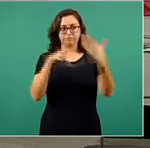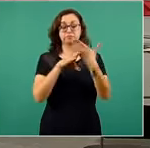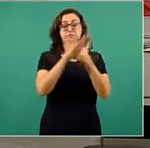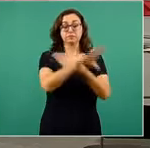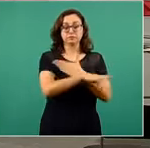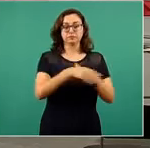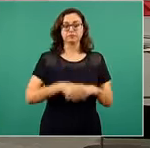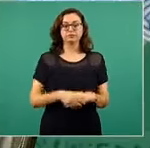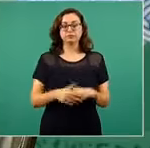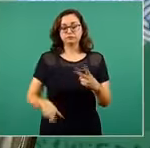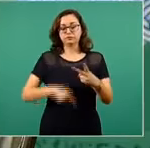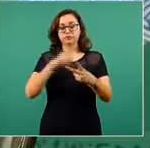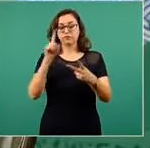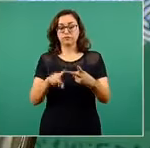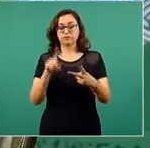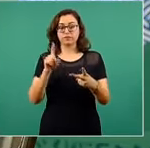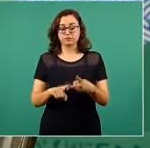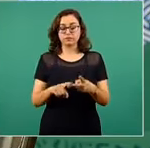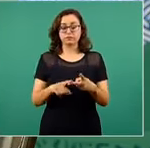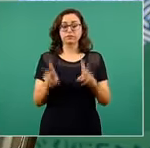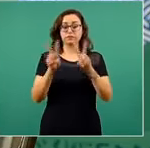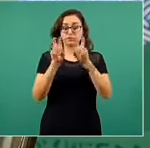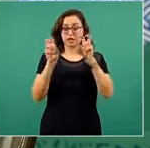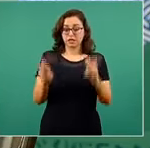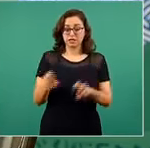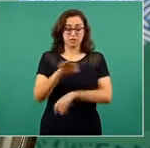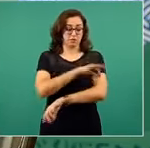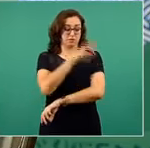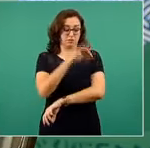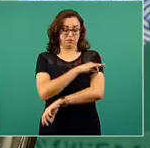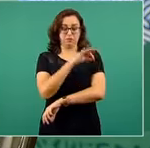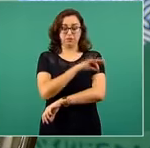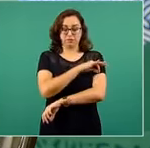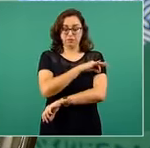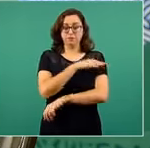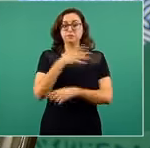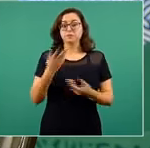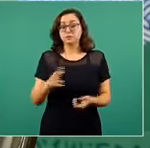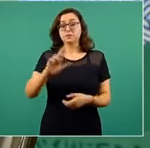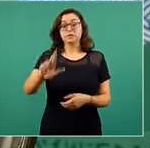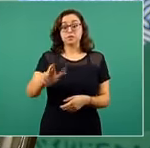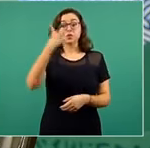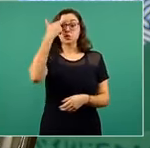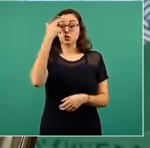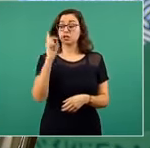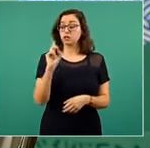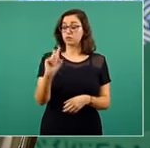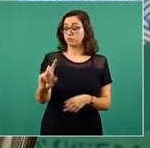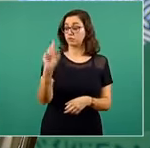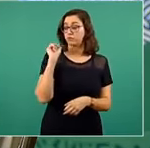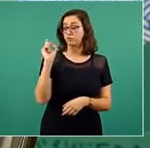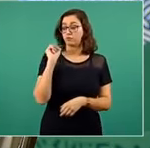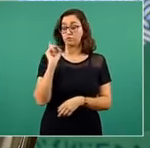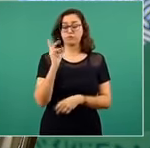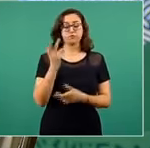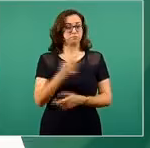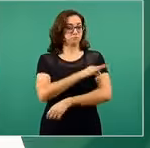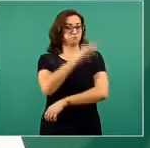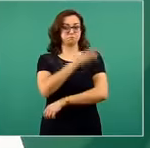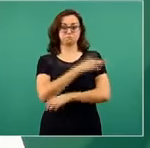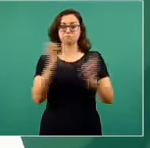que el domingo no vacunamos, intencionalmente decidimos no vacunar para no estorbar con el proceso electoral, y